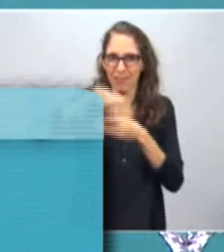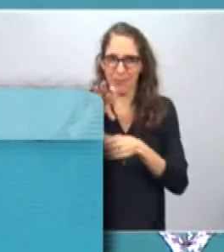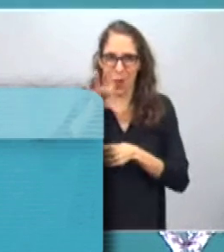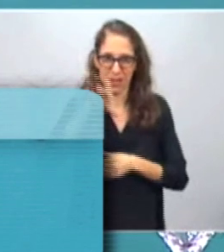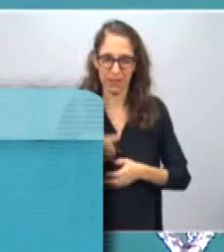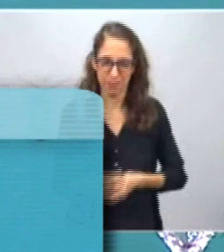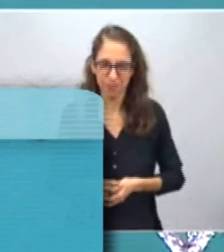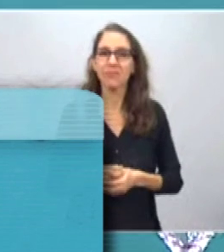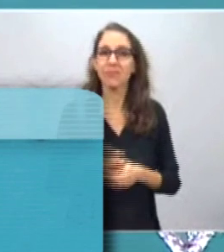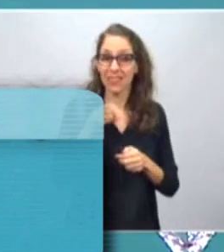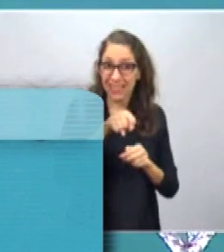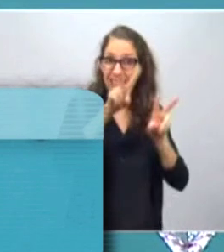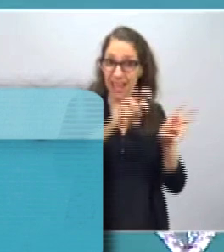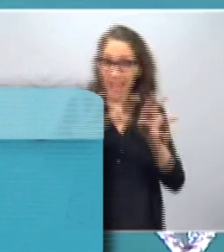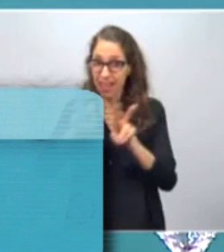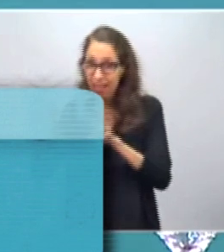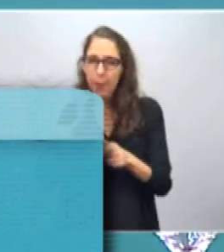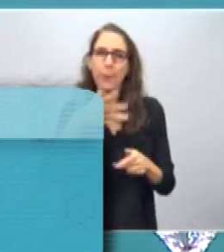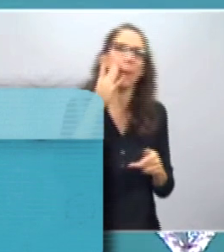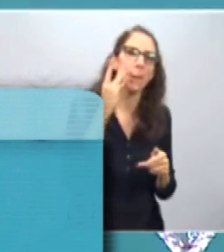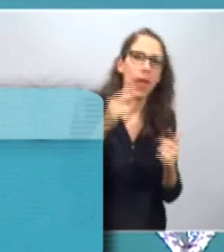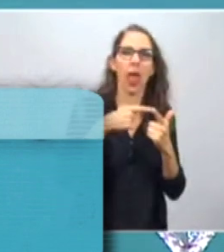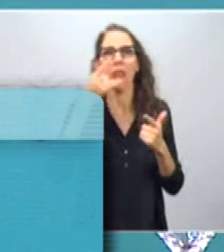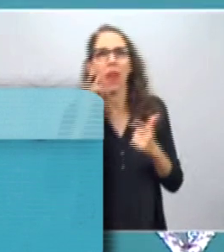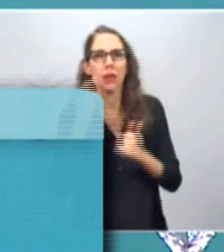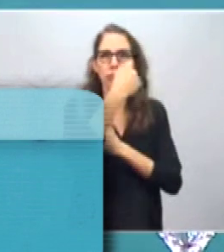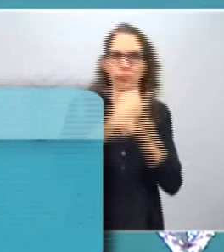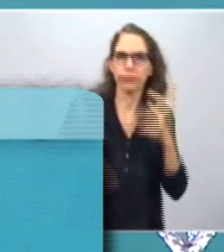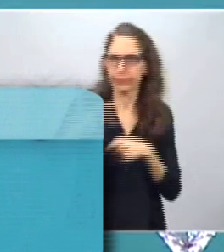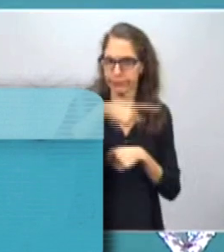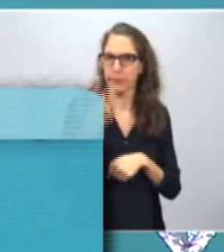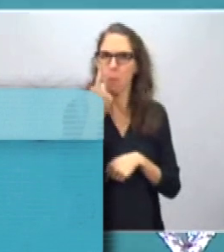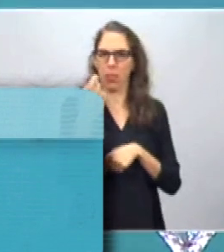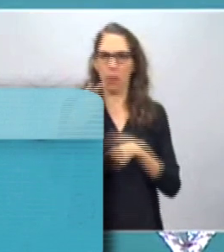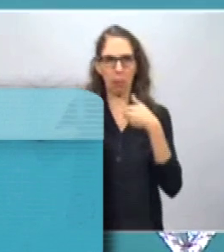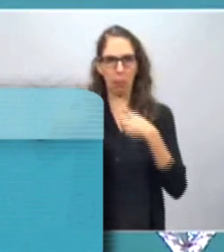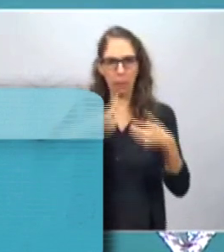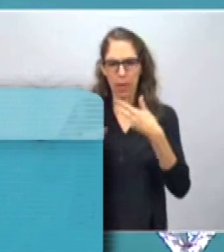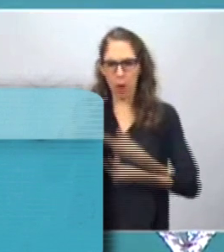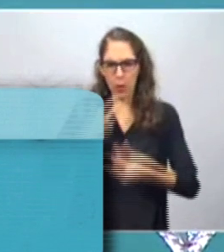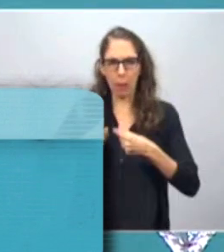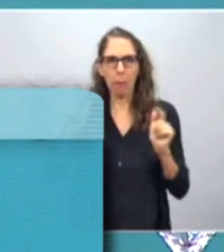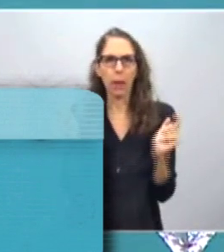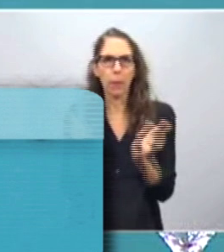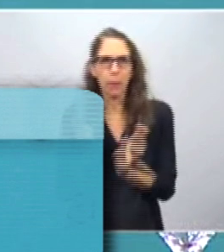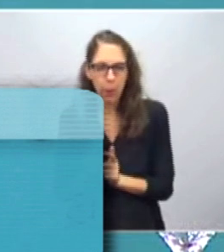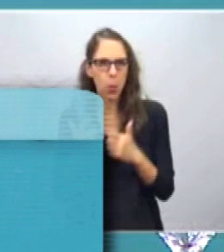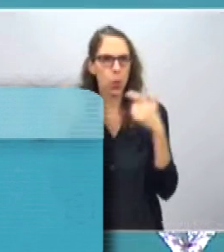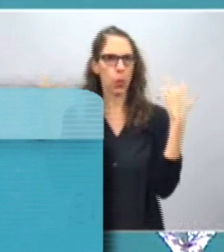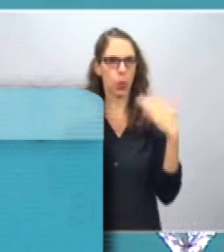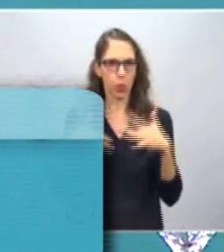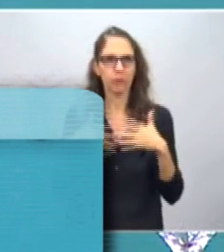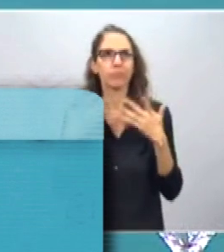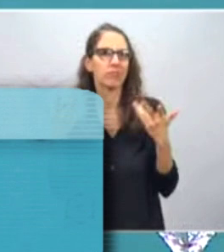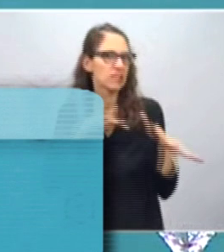estas producciones están viendo que su demanda se ve reducida, por lo tanto tienen un efecto tenaza, porque por un